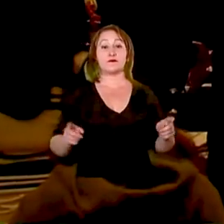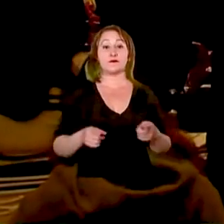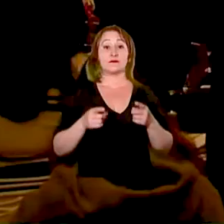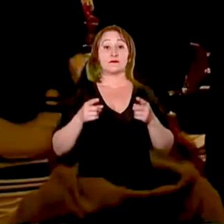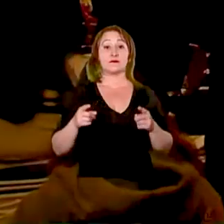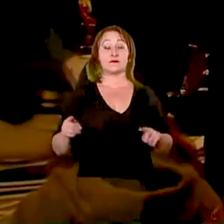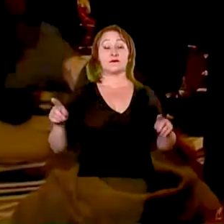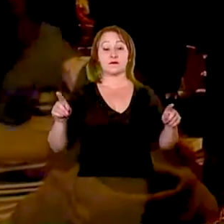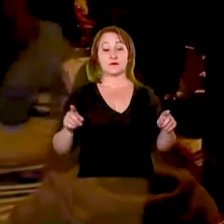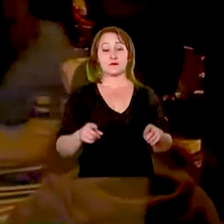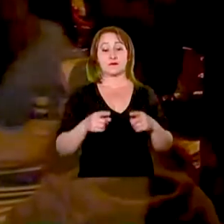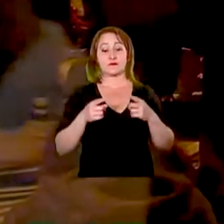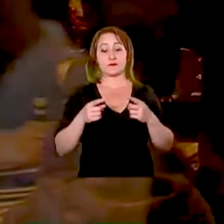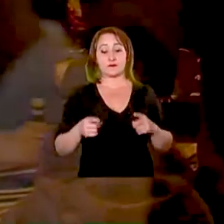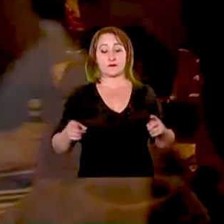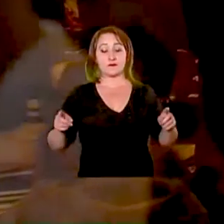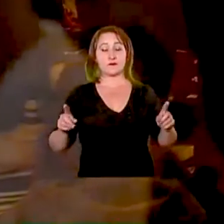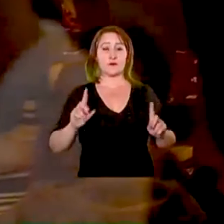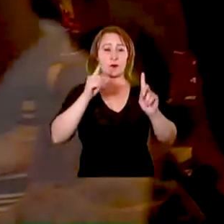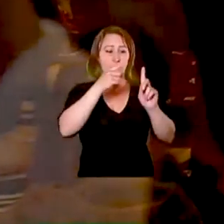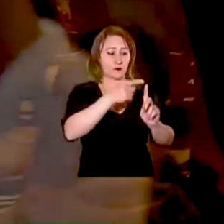Te ofrecemos,